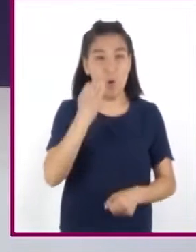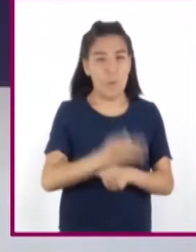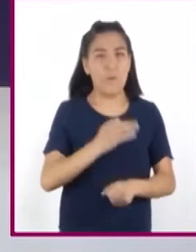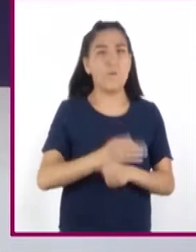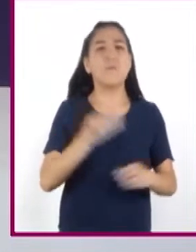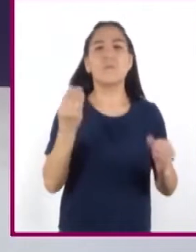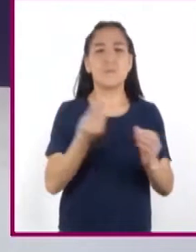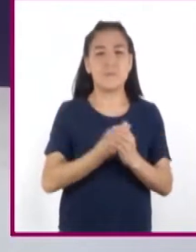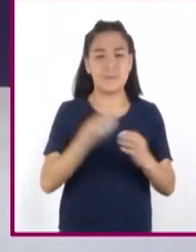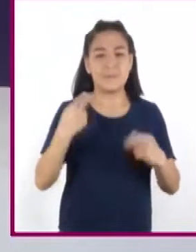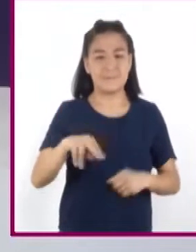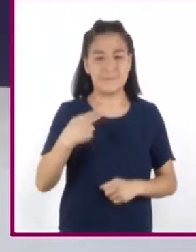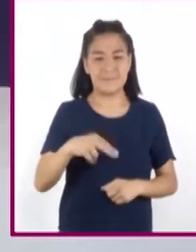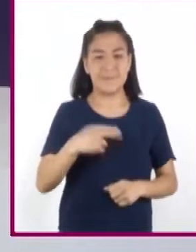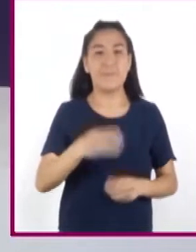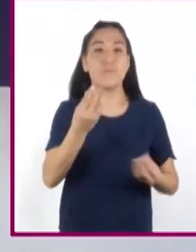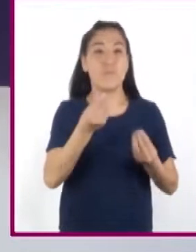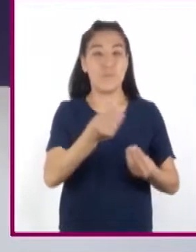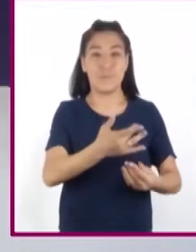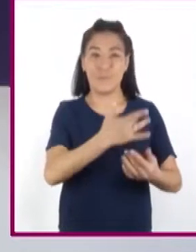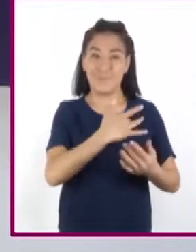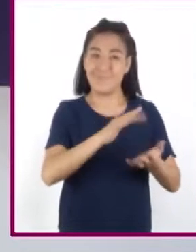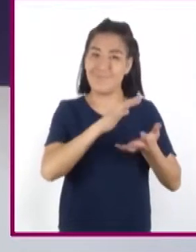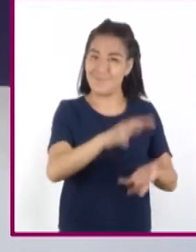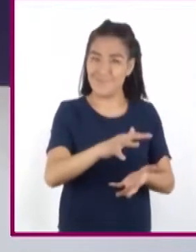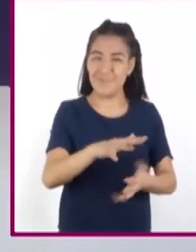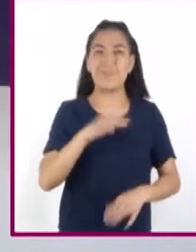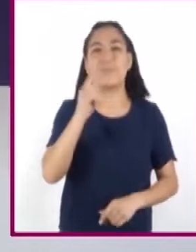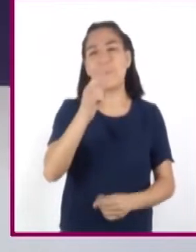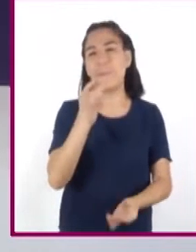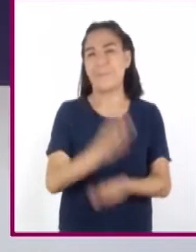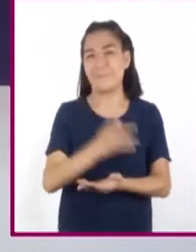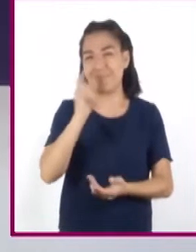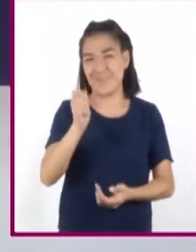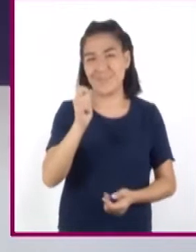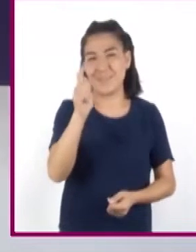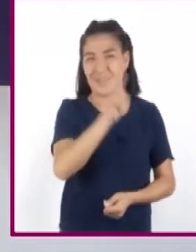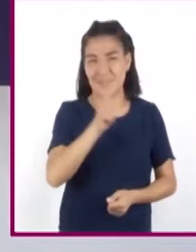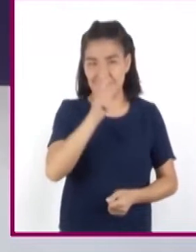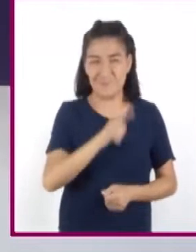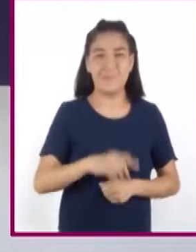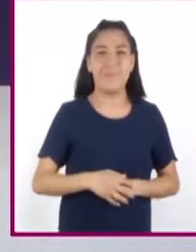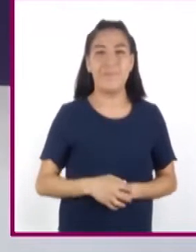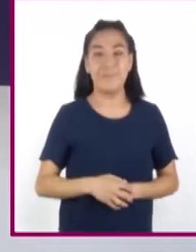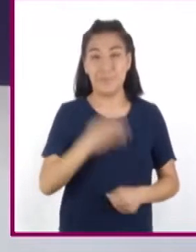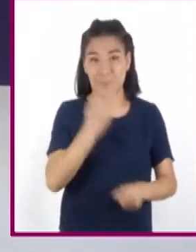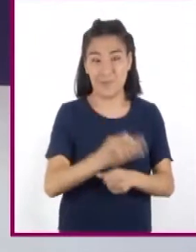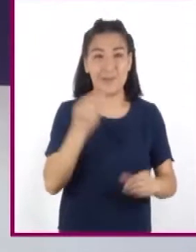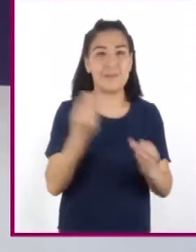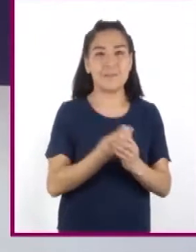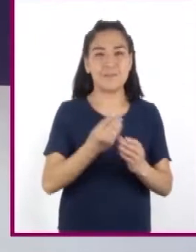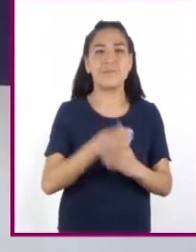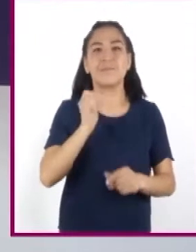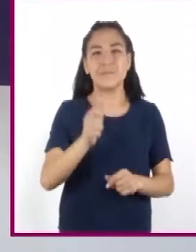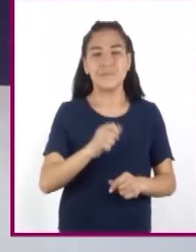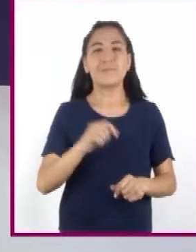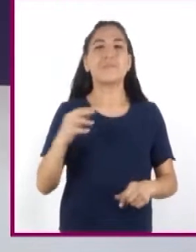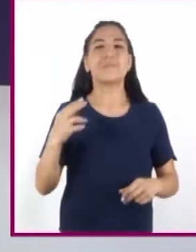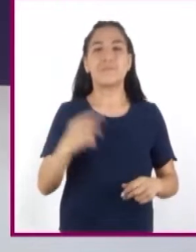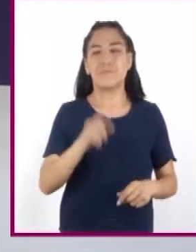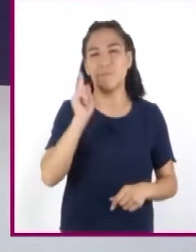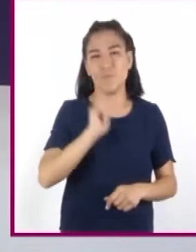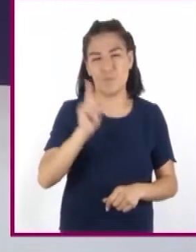titula Muchos corazones, misma lengua. A lo largo de esta sesión tendremos intervenciones de la